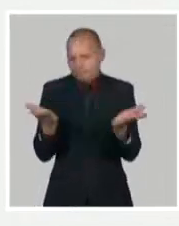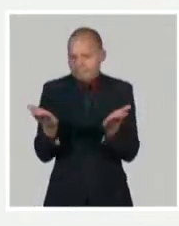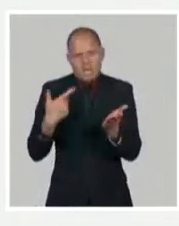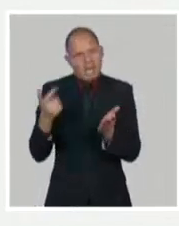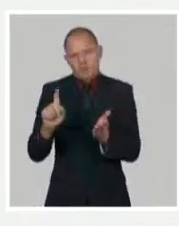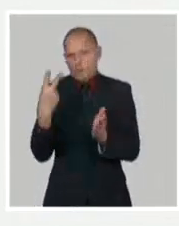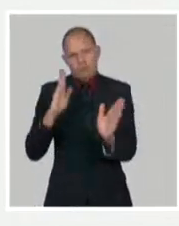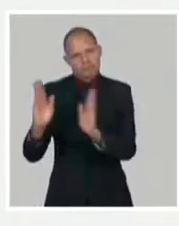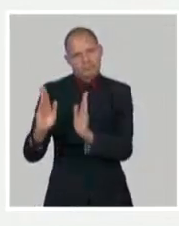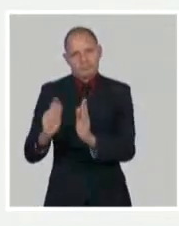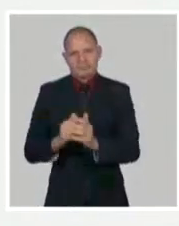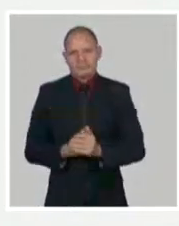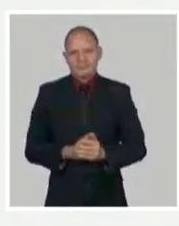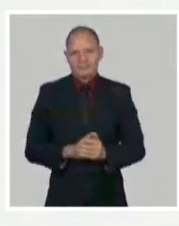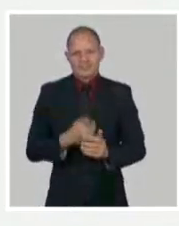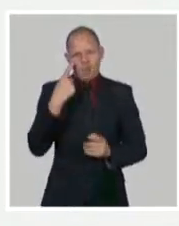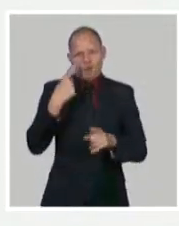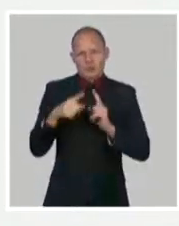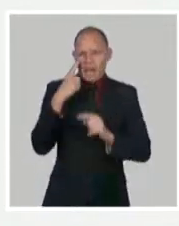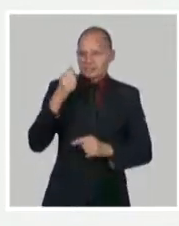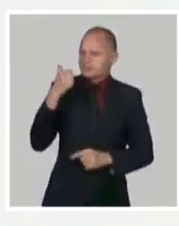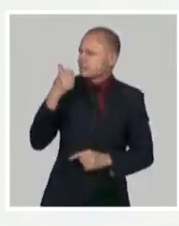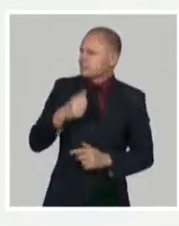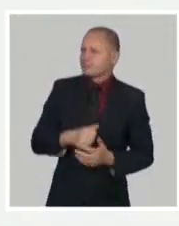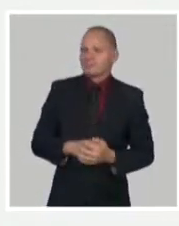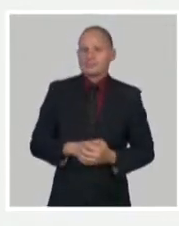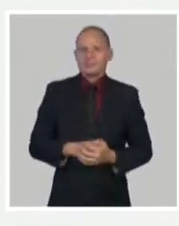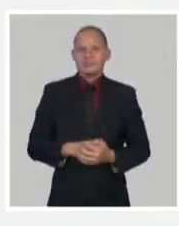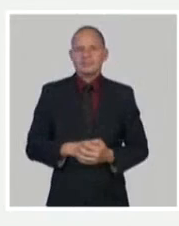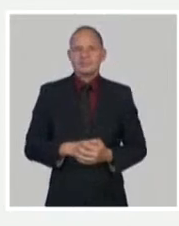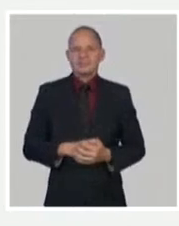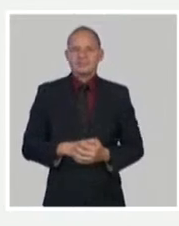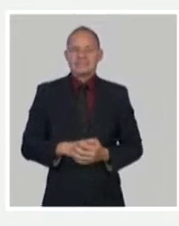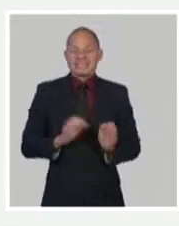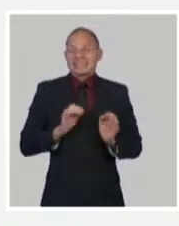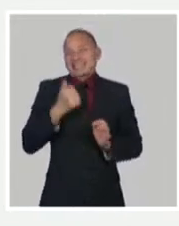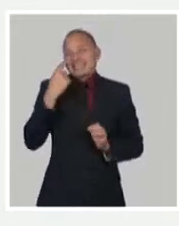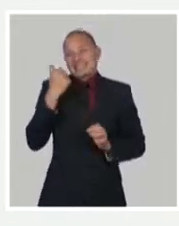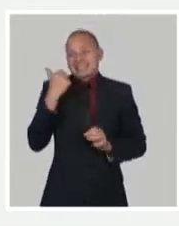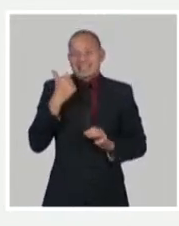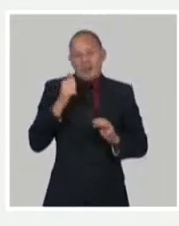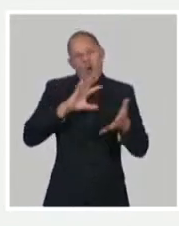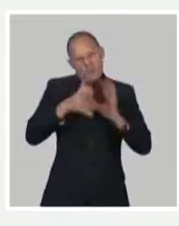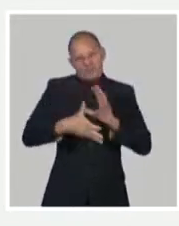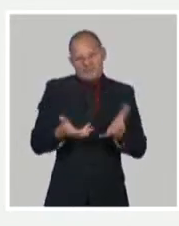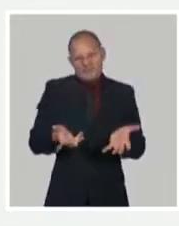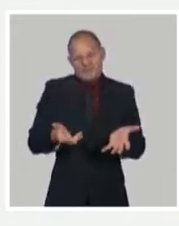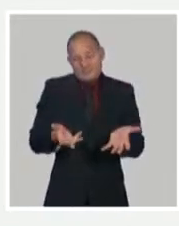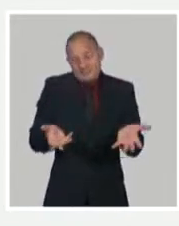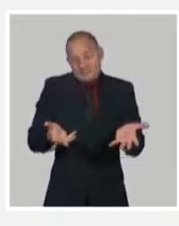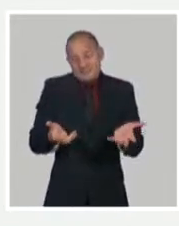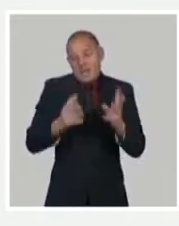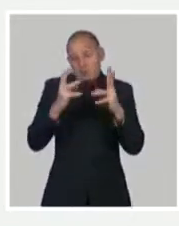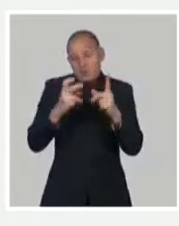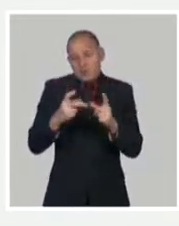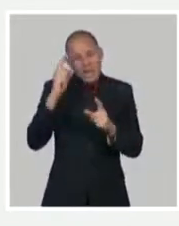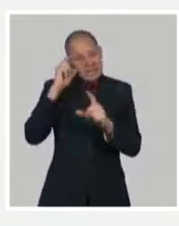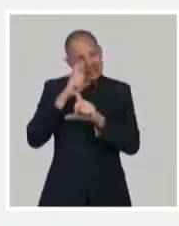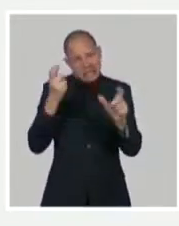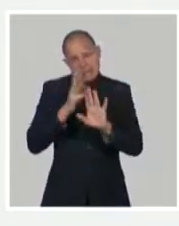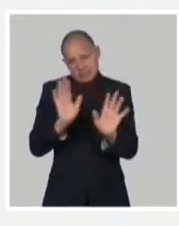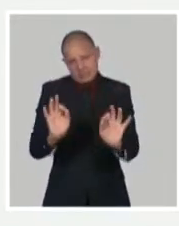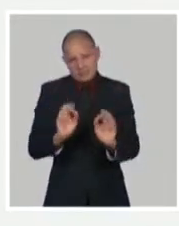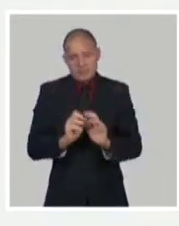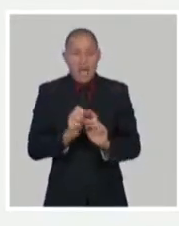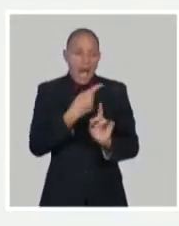encontramos un fenómeno en la próxima pantalla. Esta es una diapositiva, la única muy técnica que tenemos, pero estos son resultados ayer por la noche